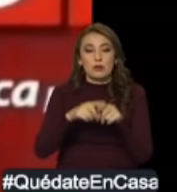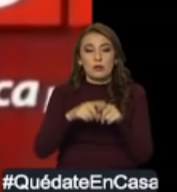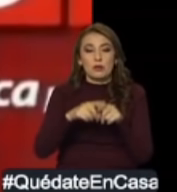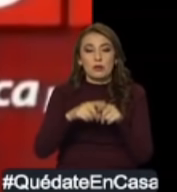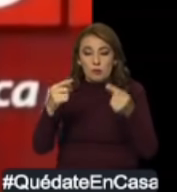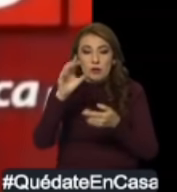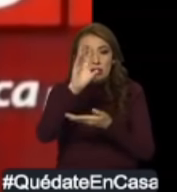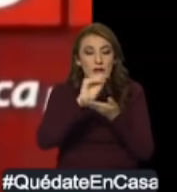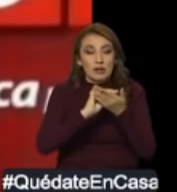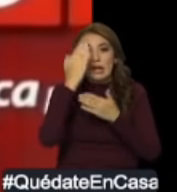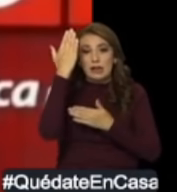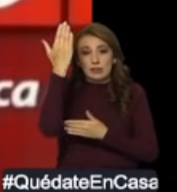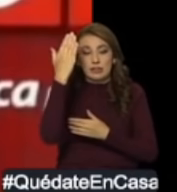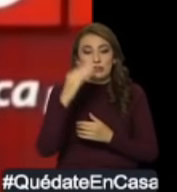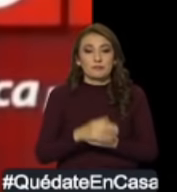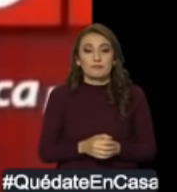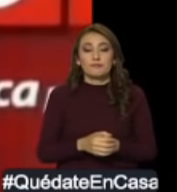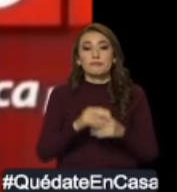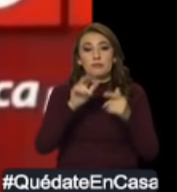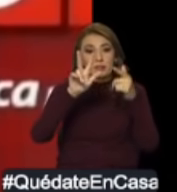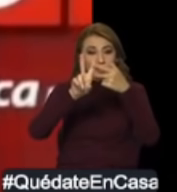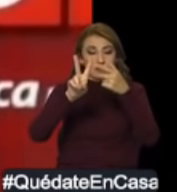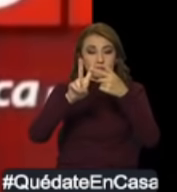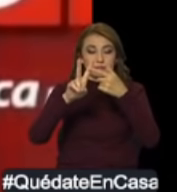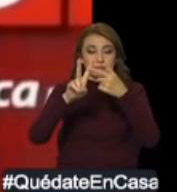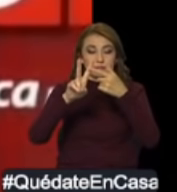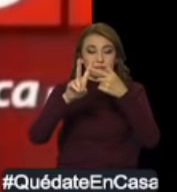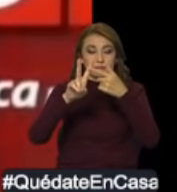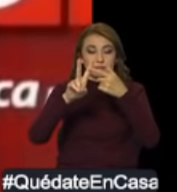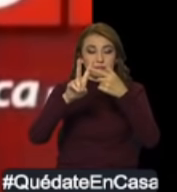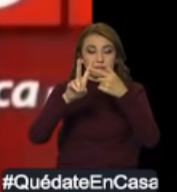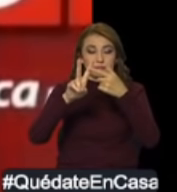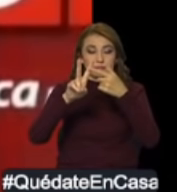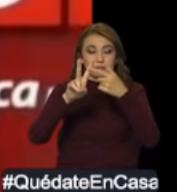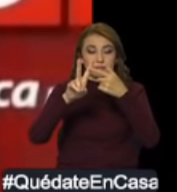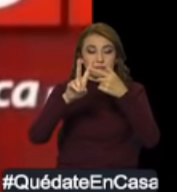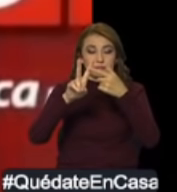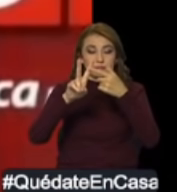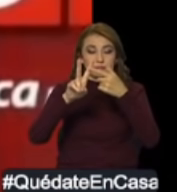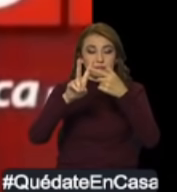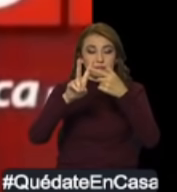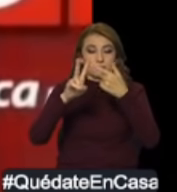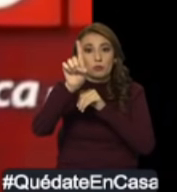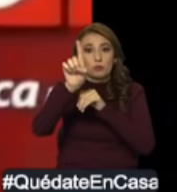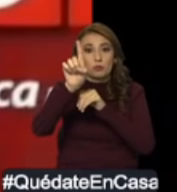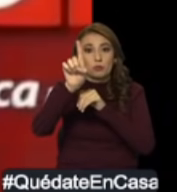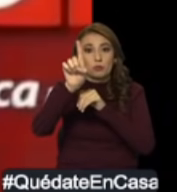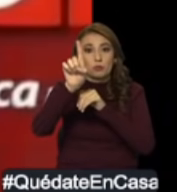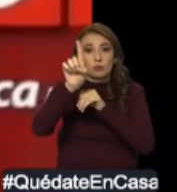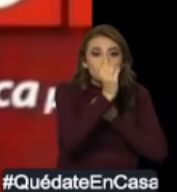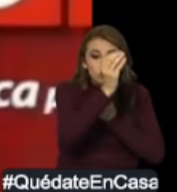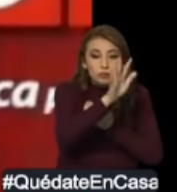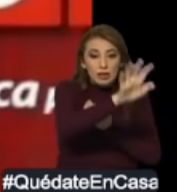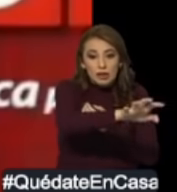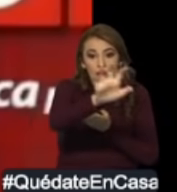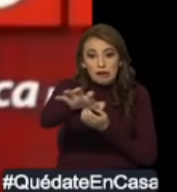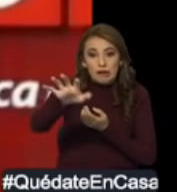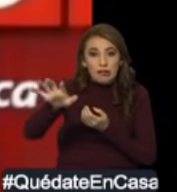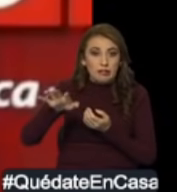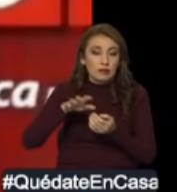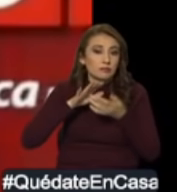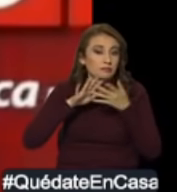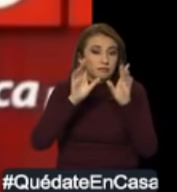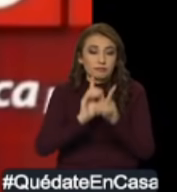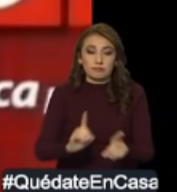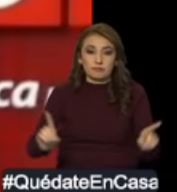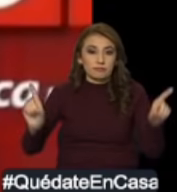por los alcaldes. Luego de esta presentación, el ECU le entregará a cada cantón sus propias cifras, las que corresponden a